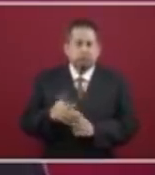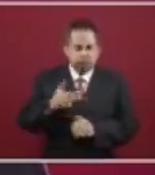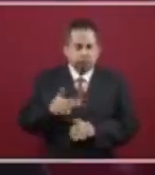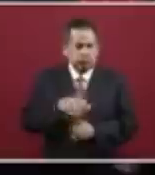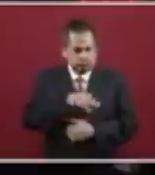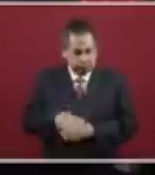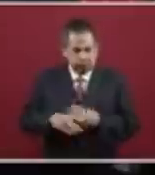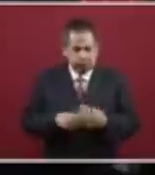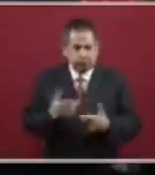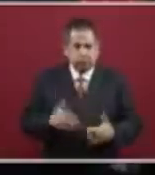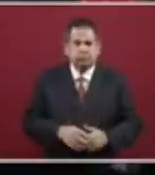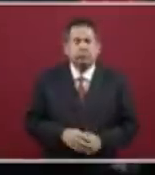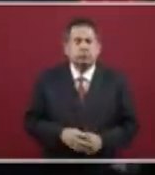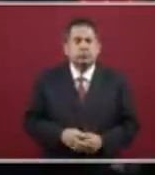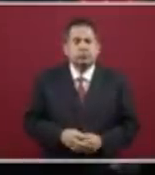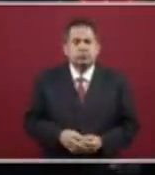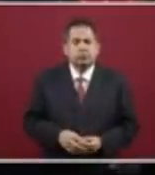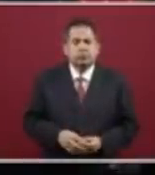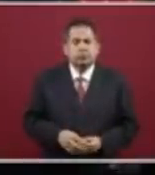facultades.